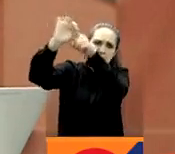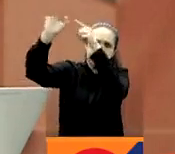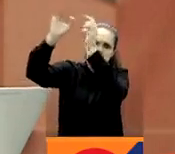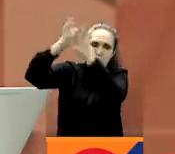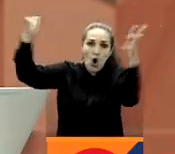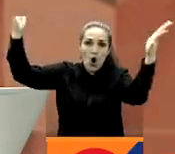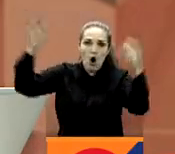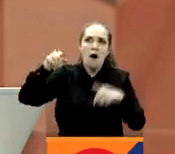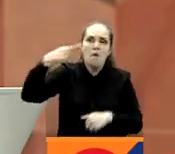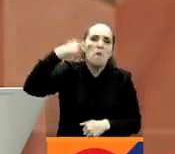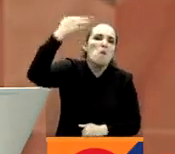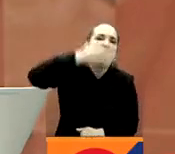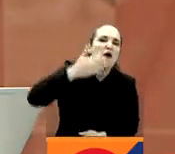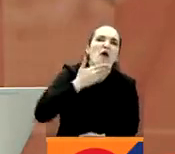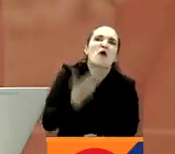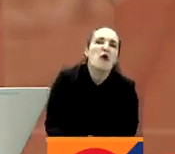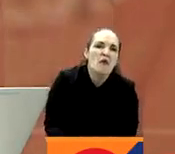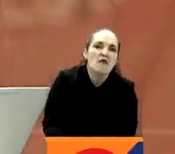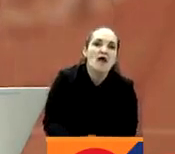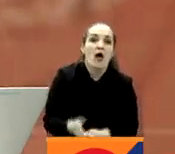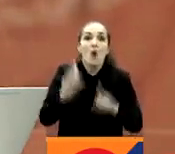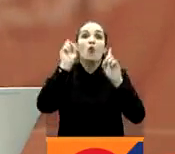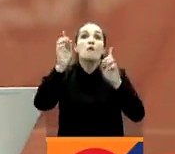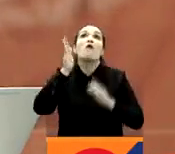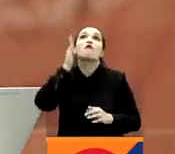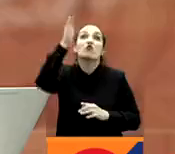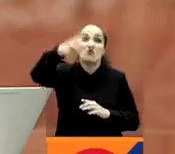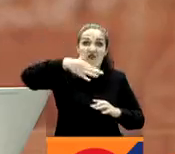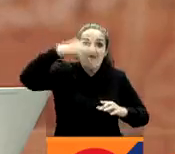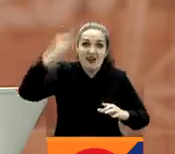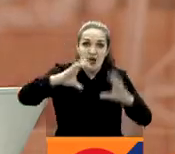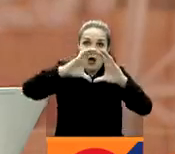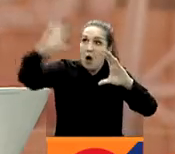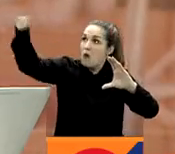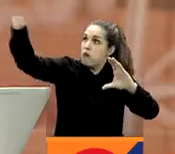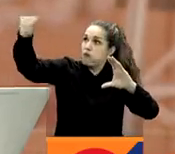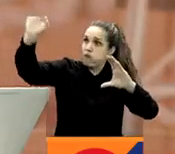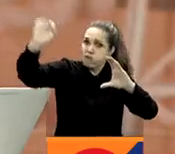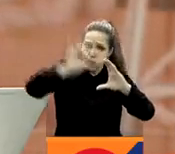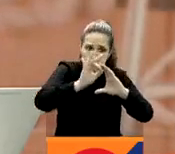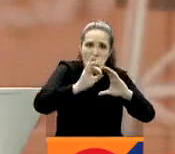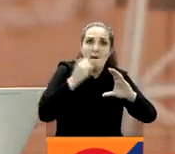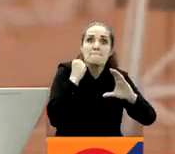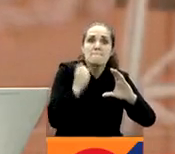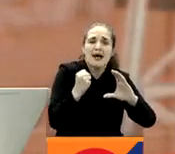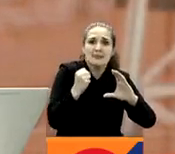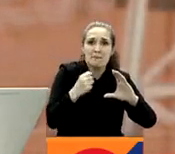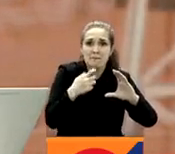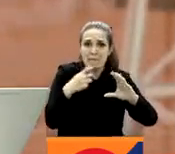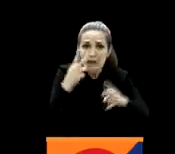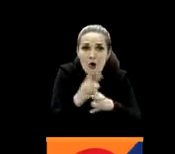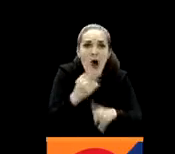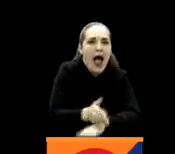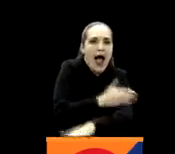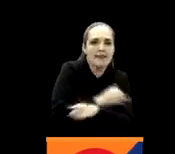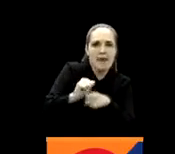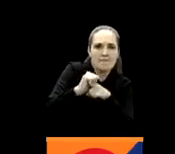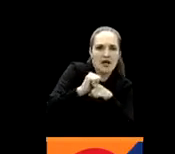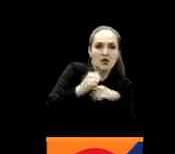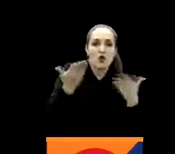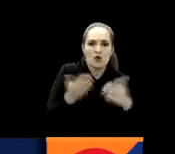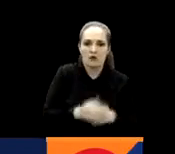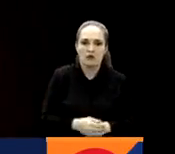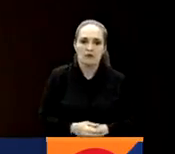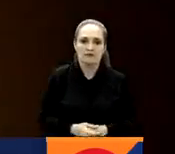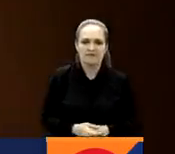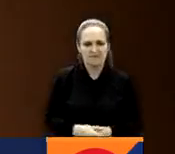que la humanidad necesite algún día impedir que una roca espacial gigante acabe con la vida en la tierra una misión